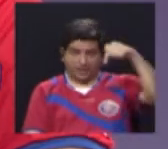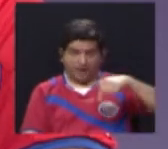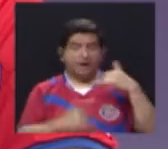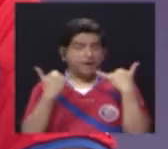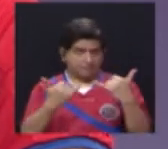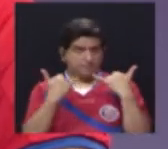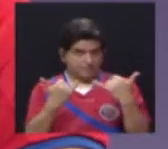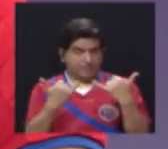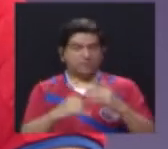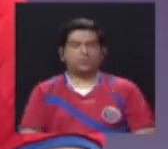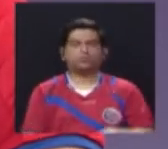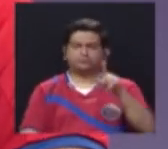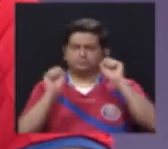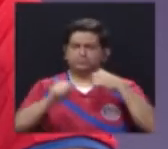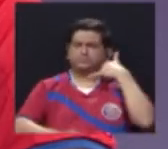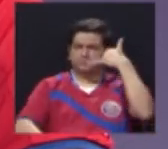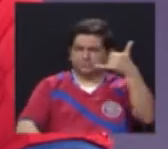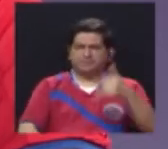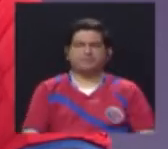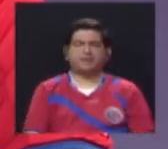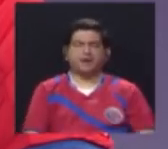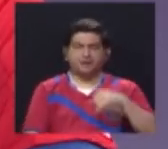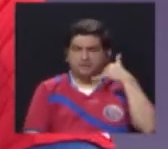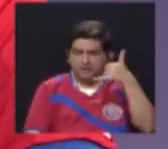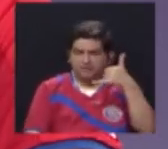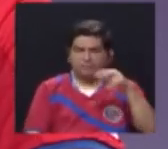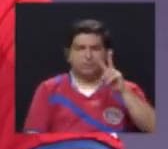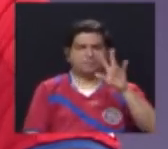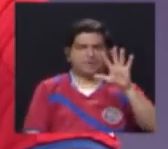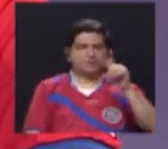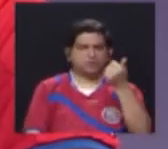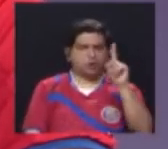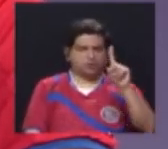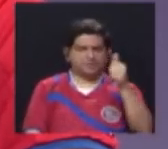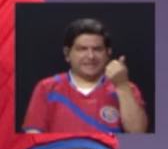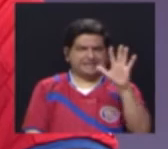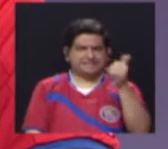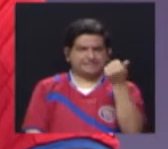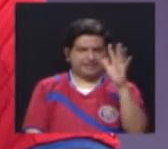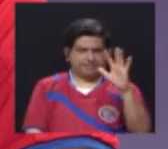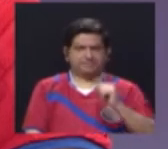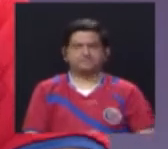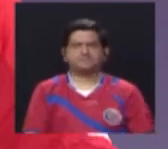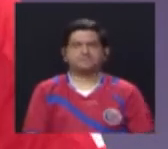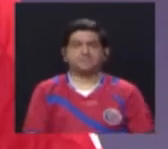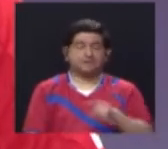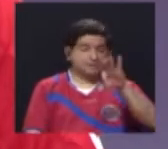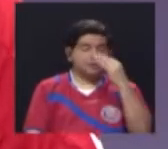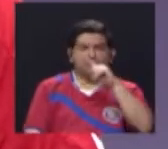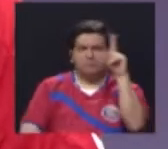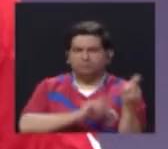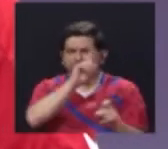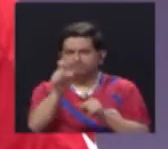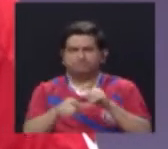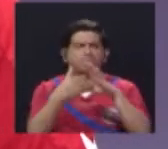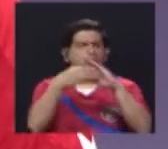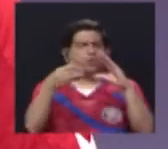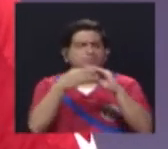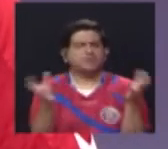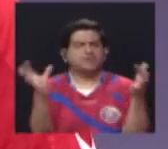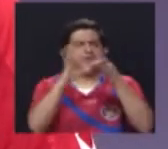en vivo usted puede llamar al teléfono 25 11 15 15 y hacer sus preguntas o comentarios